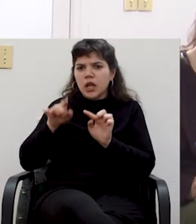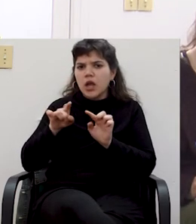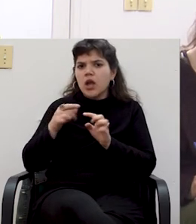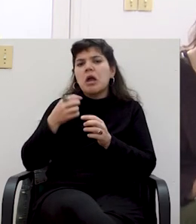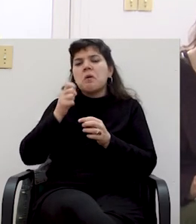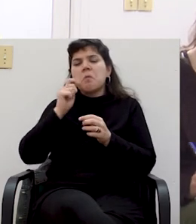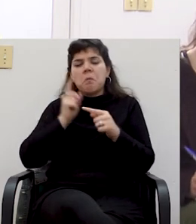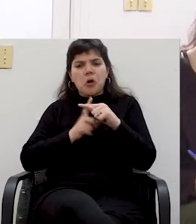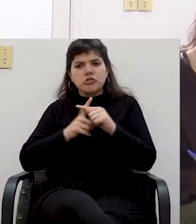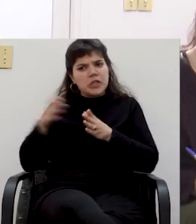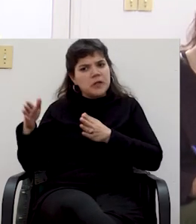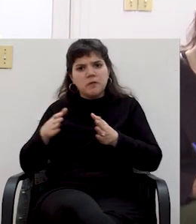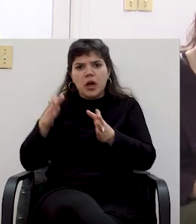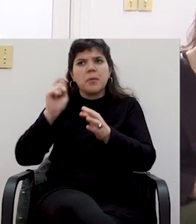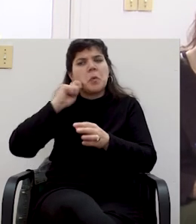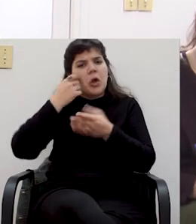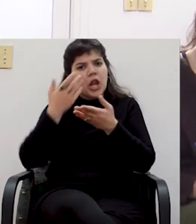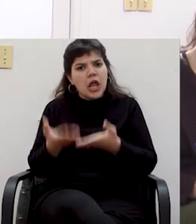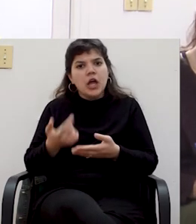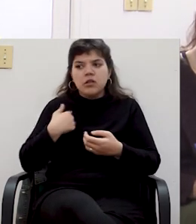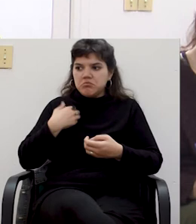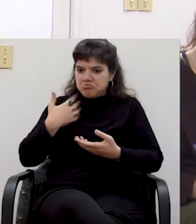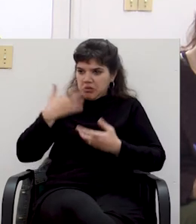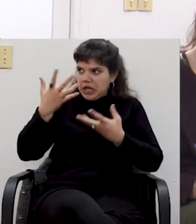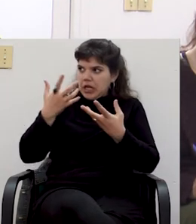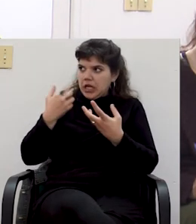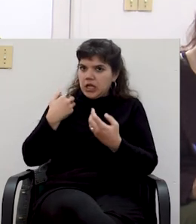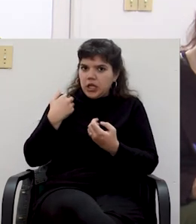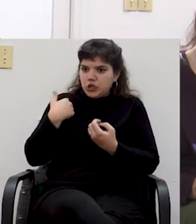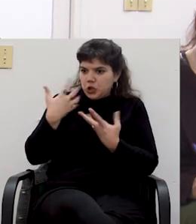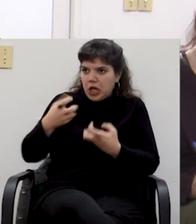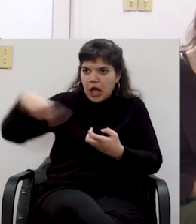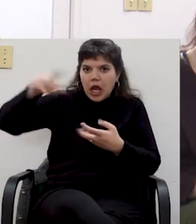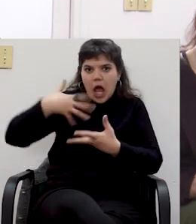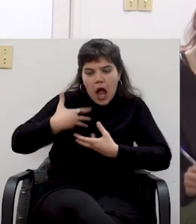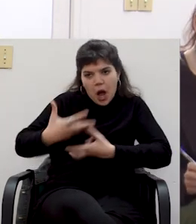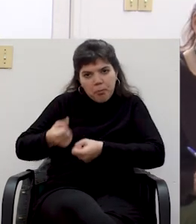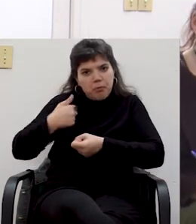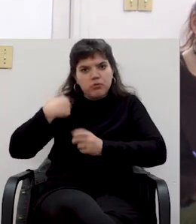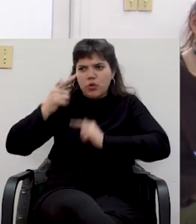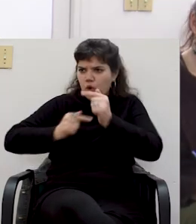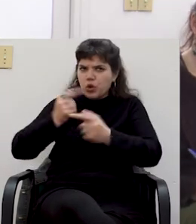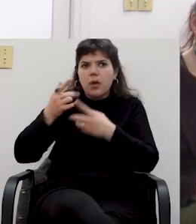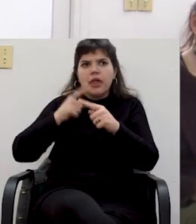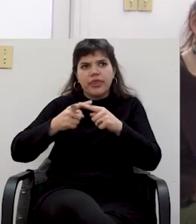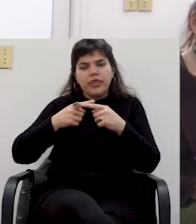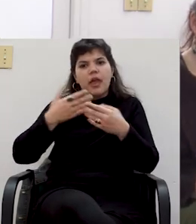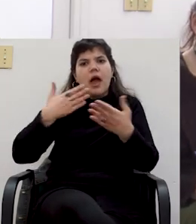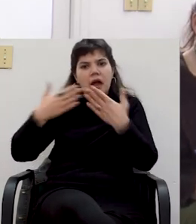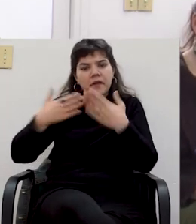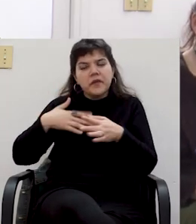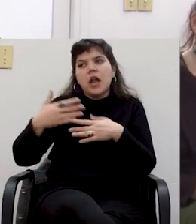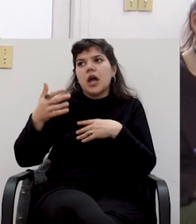lindísimo camino, estamos a las órdenes desde Bienestar, sin duda que queremos continuar el diálogo, porque creemos